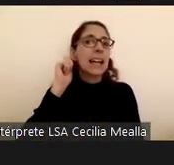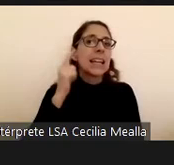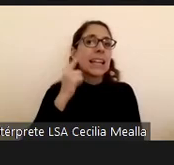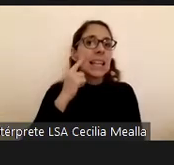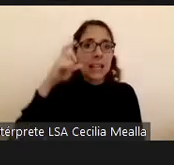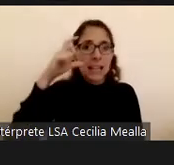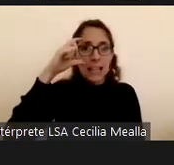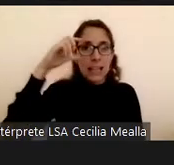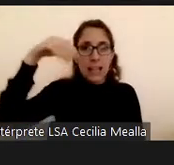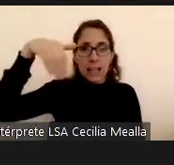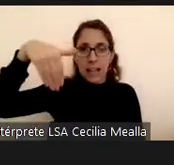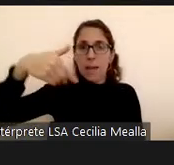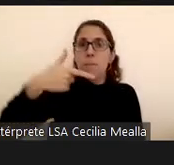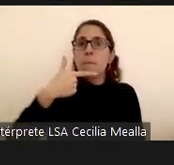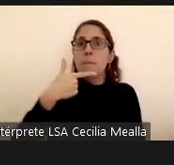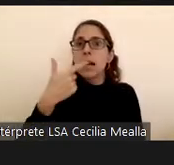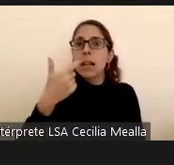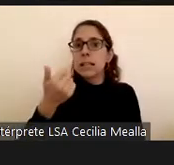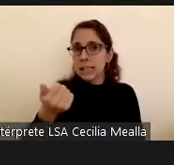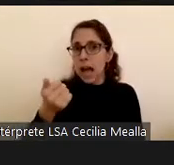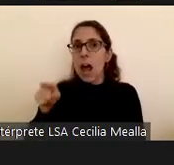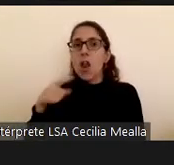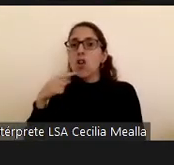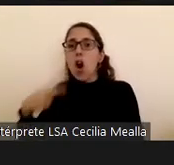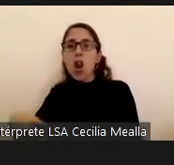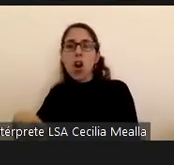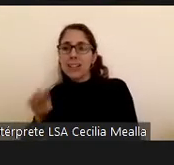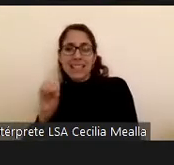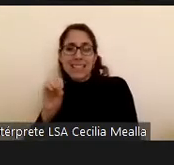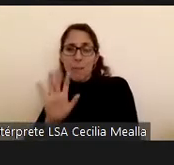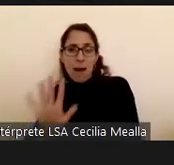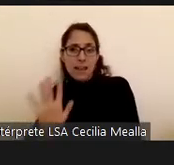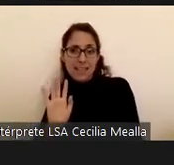Giemsa. Gracias.